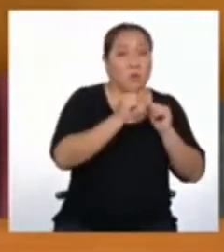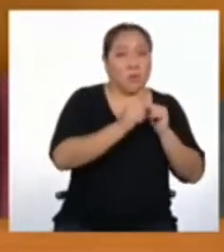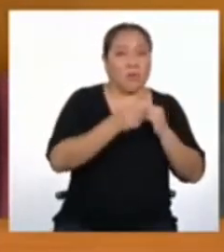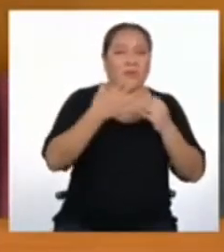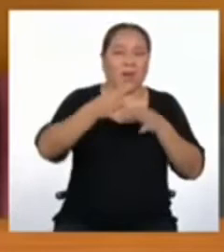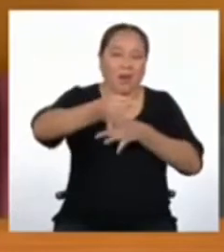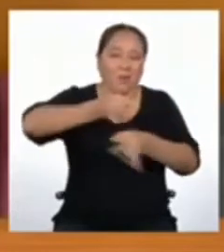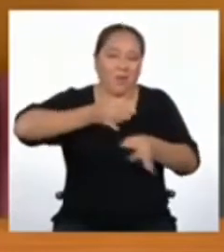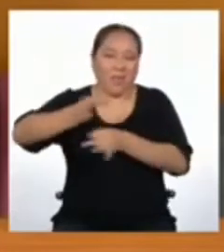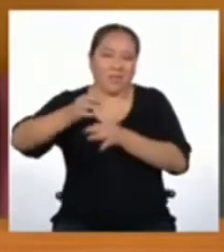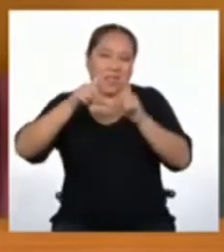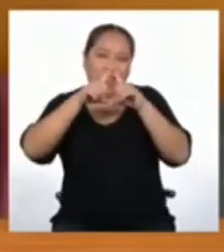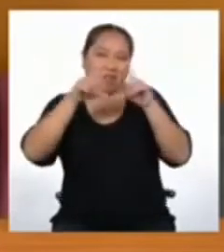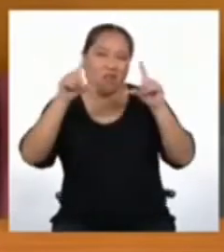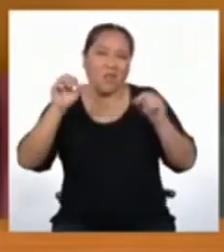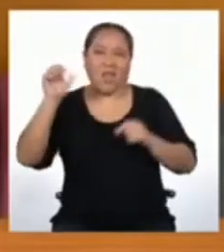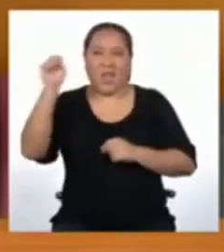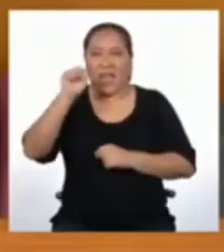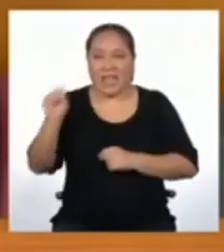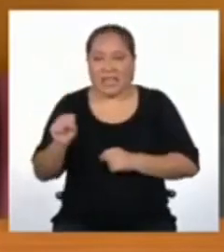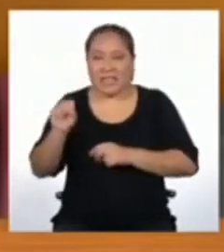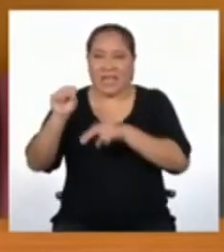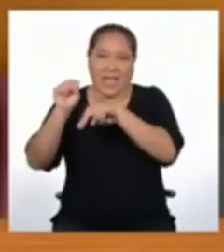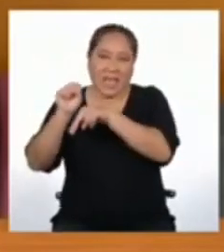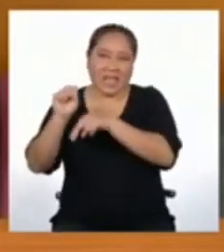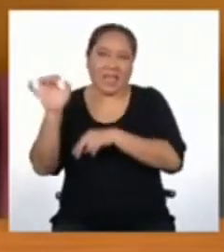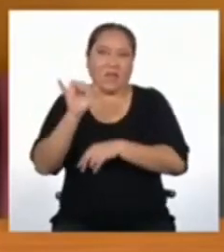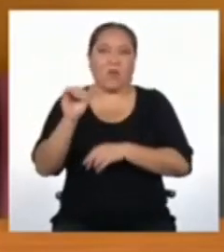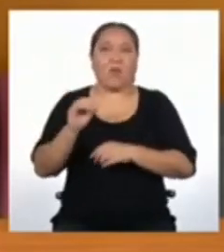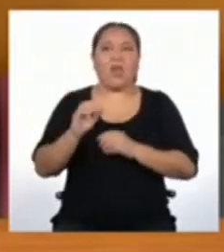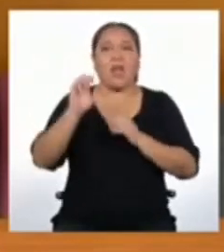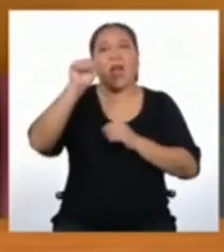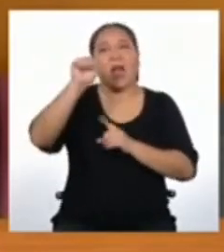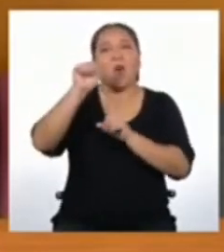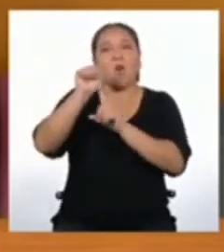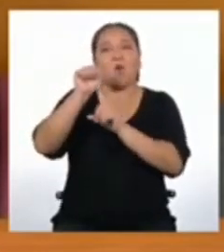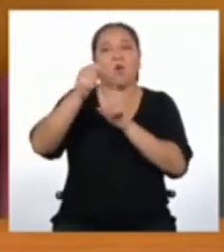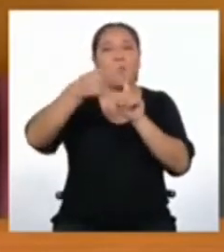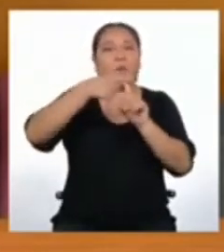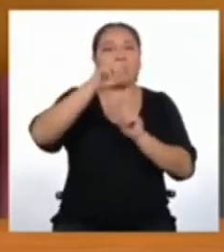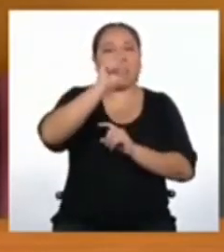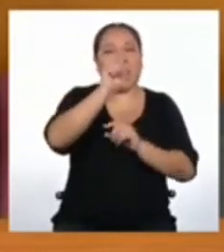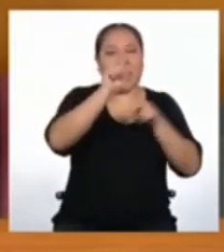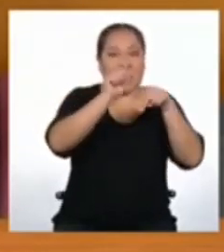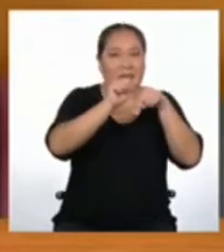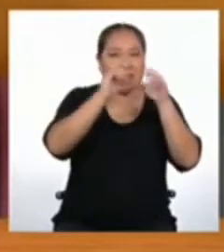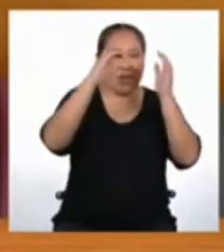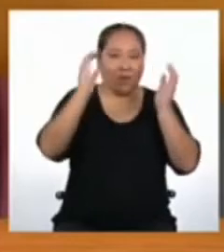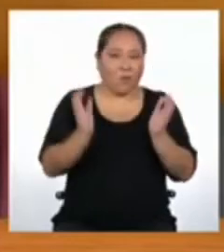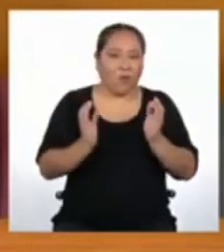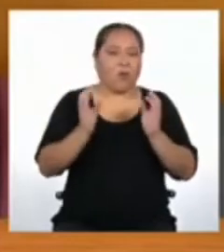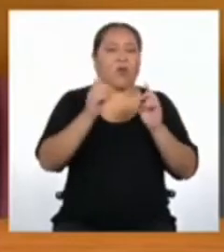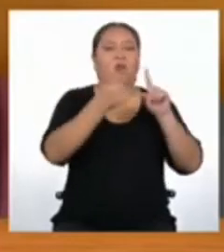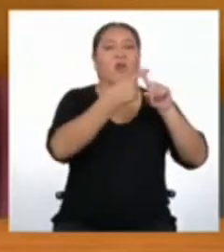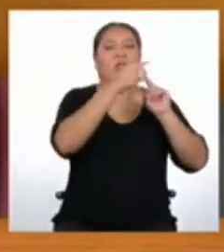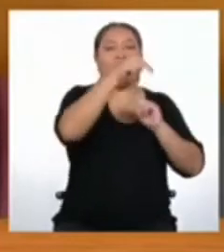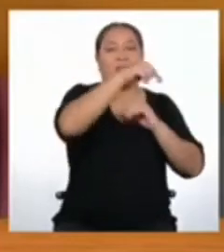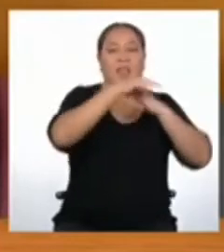ya conocemos. S sub n igual a sub 1 más a sub n por n sobre